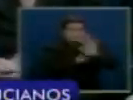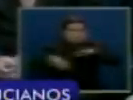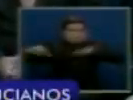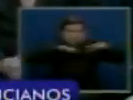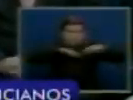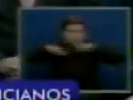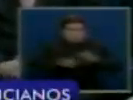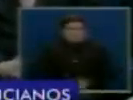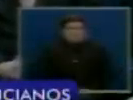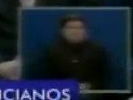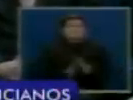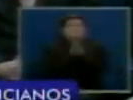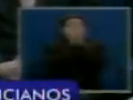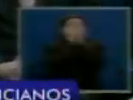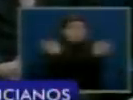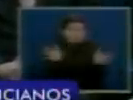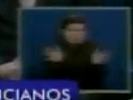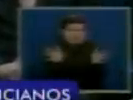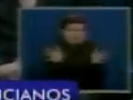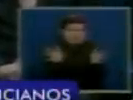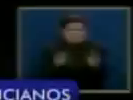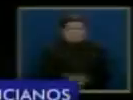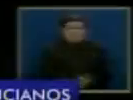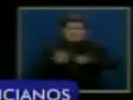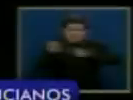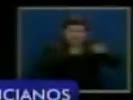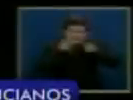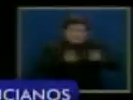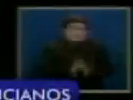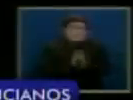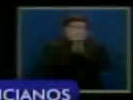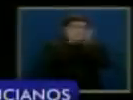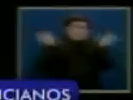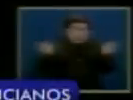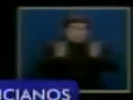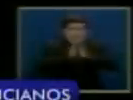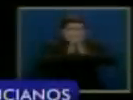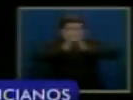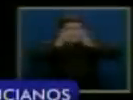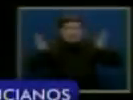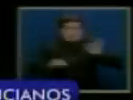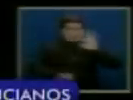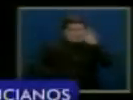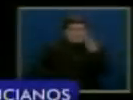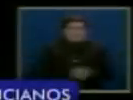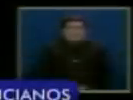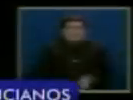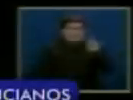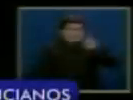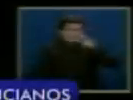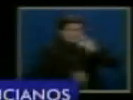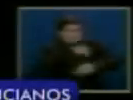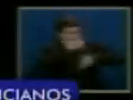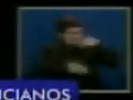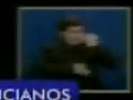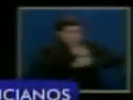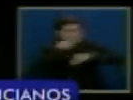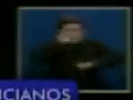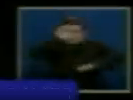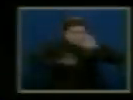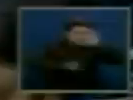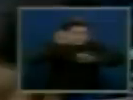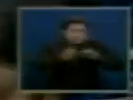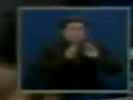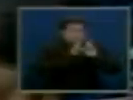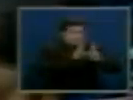es pública. La administración pública en sentido amplio estará sometida a un procedimiento de evaluación de